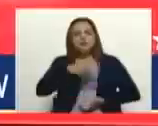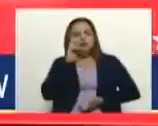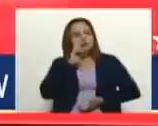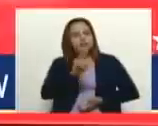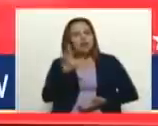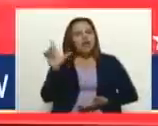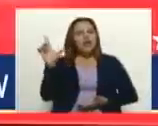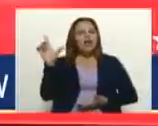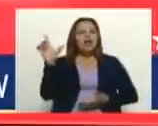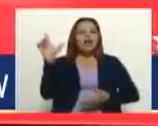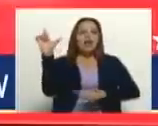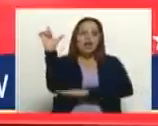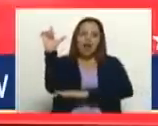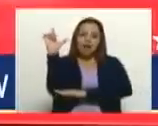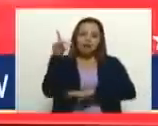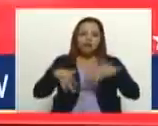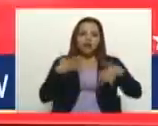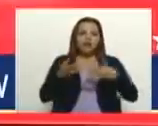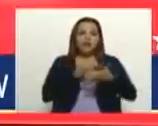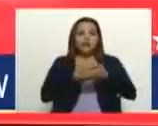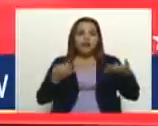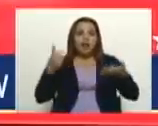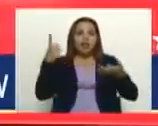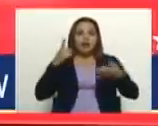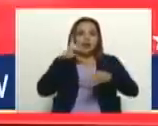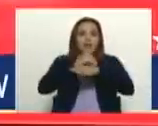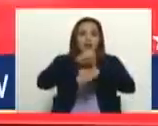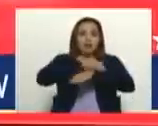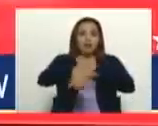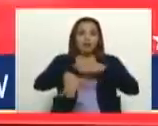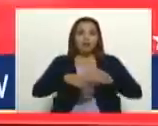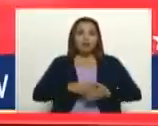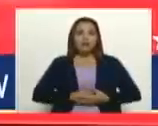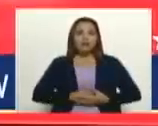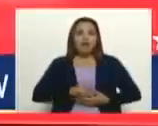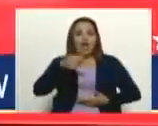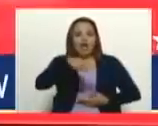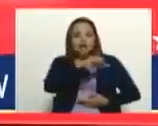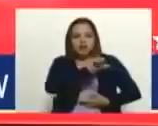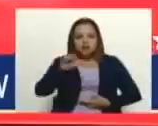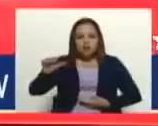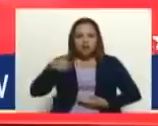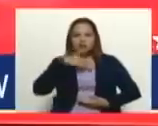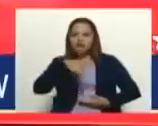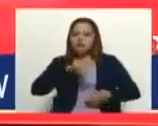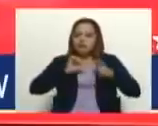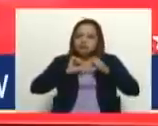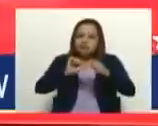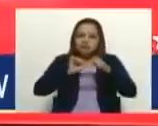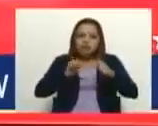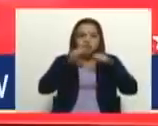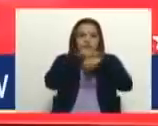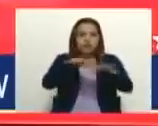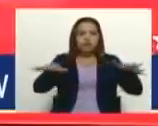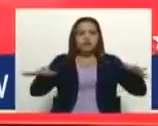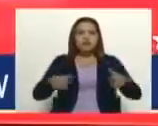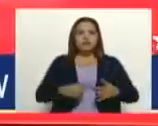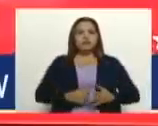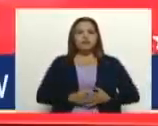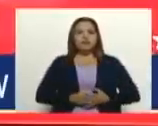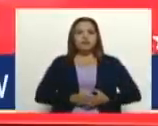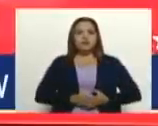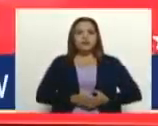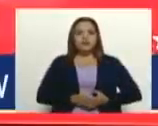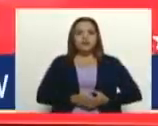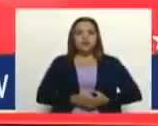acto extraordinario en del Tamacuro. Y esta semana nosotros seguimos desplegados, pues. Desplegado hubo